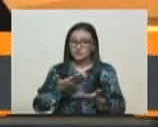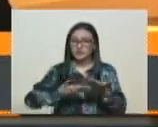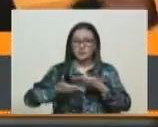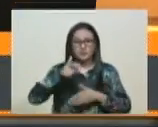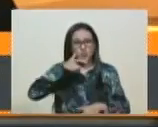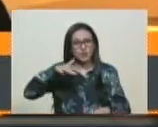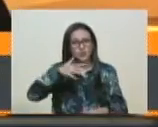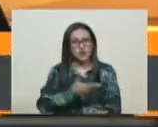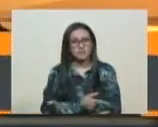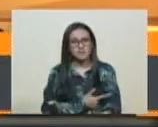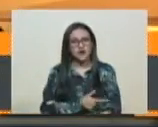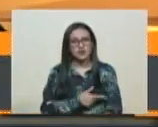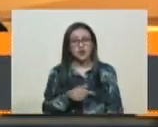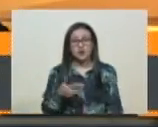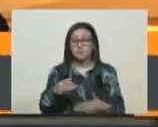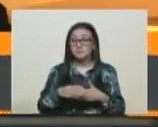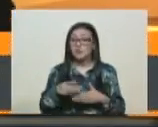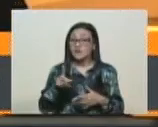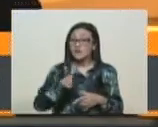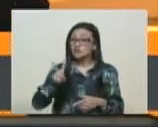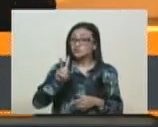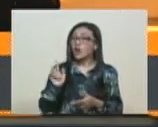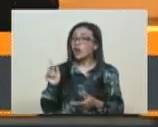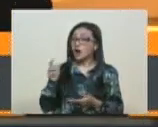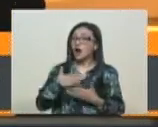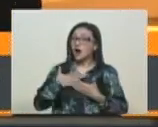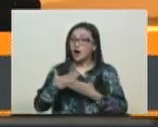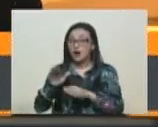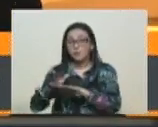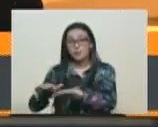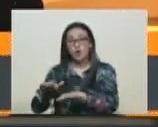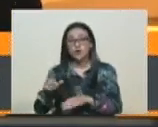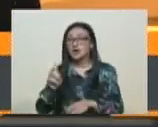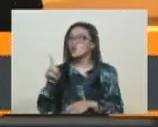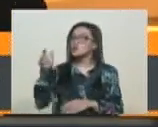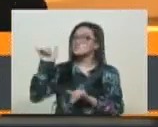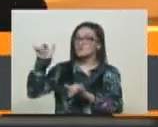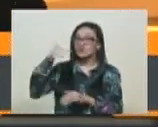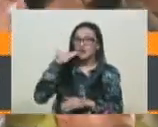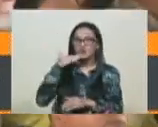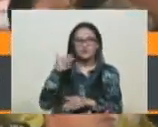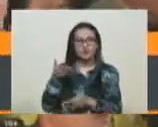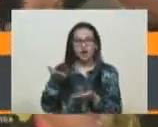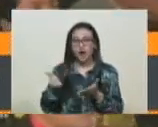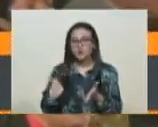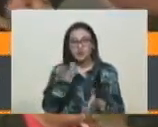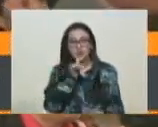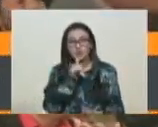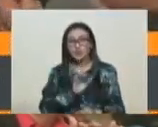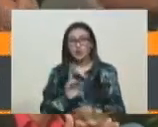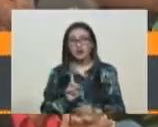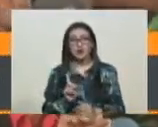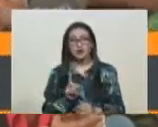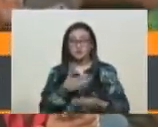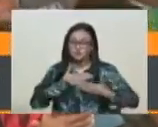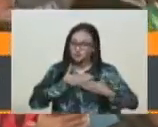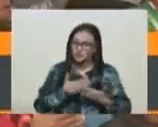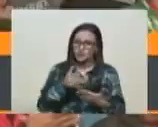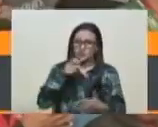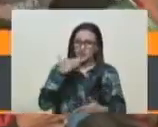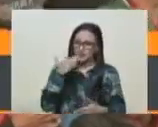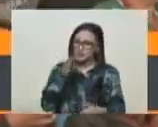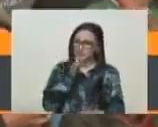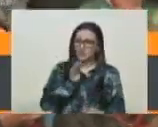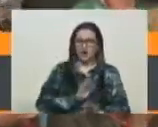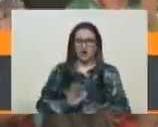pueblos hermanos? La mano de Venezuela. No es la mano imperial la que se acerca a llevarles solidaridad, la